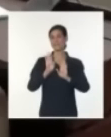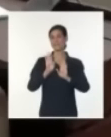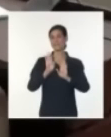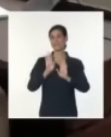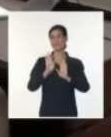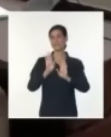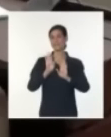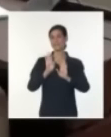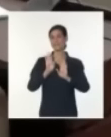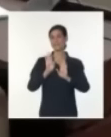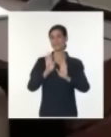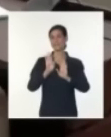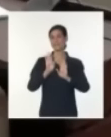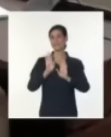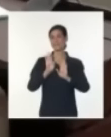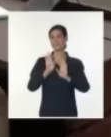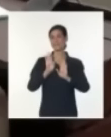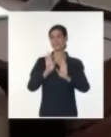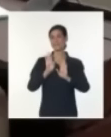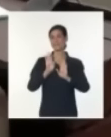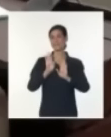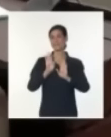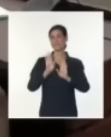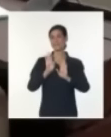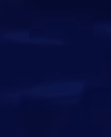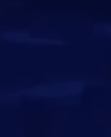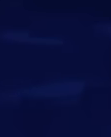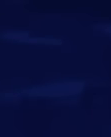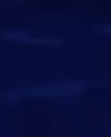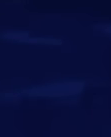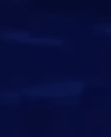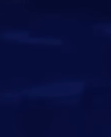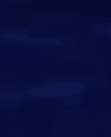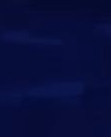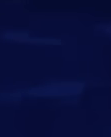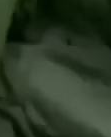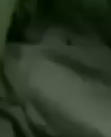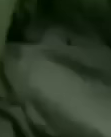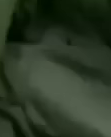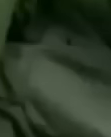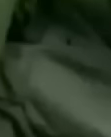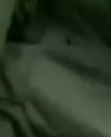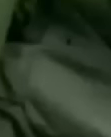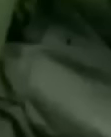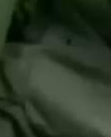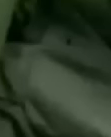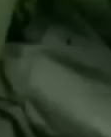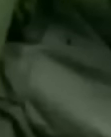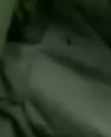se suicida un joven de 20 años mientras cumplía el servicio militar. Otro más.